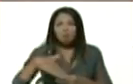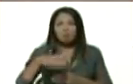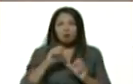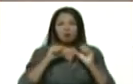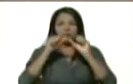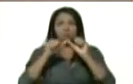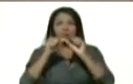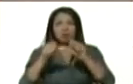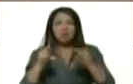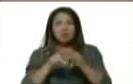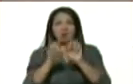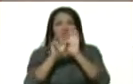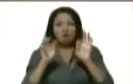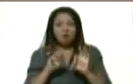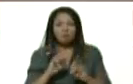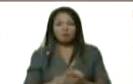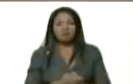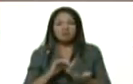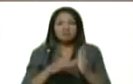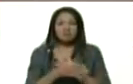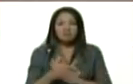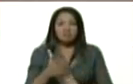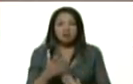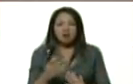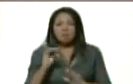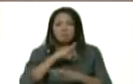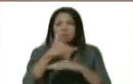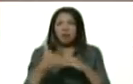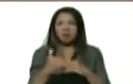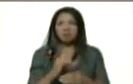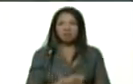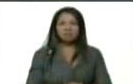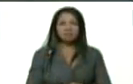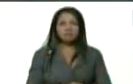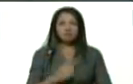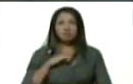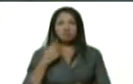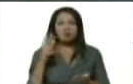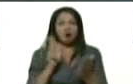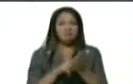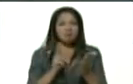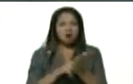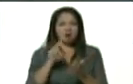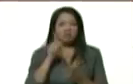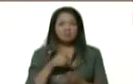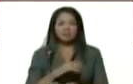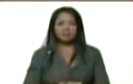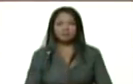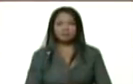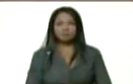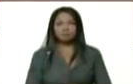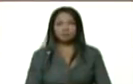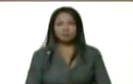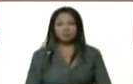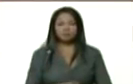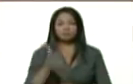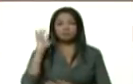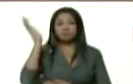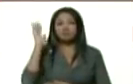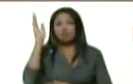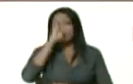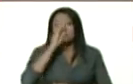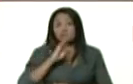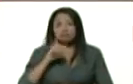avanza. Sigamos avanzando entonces en los planes que hemos aprobado del Foro de Sao